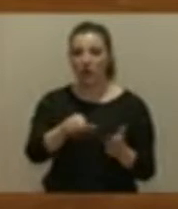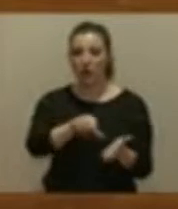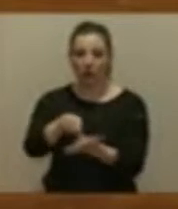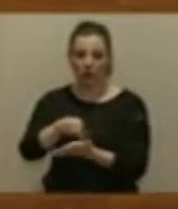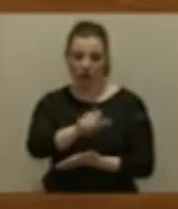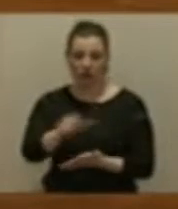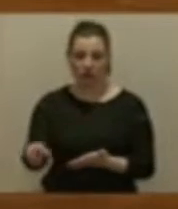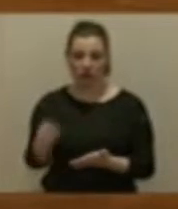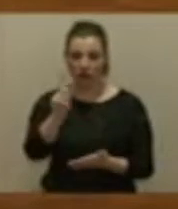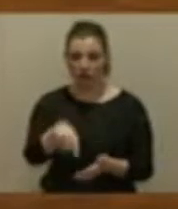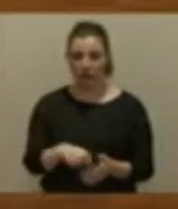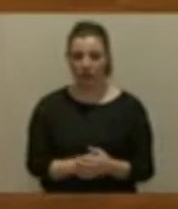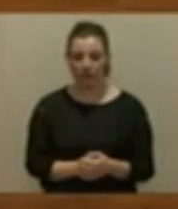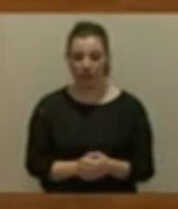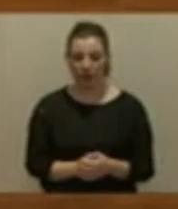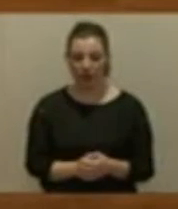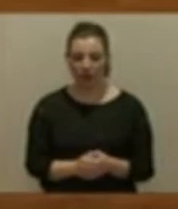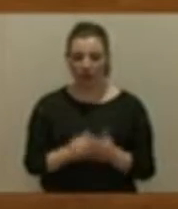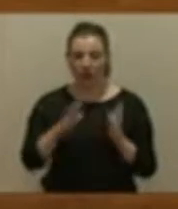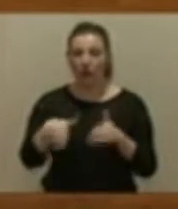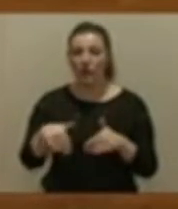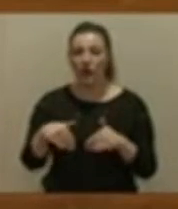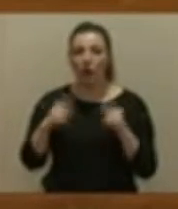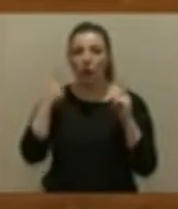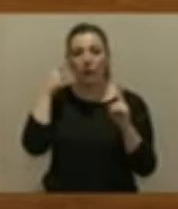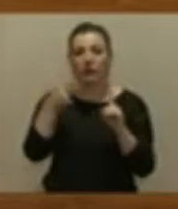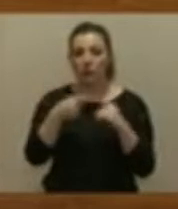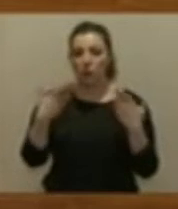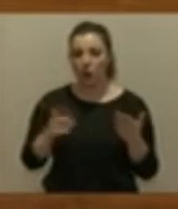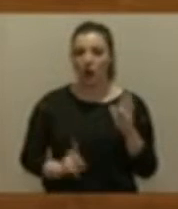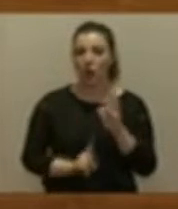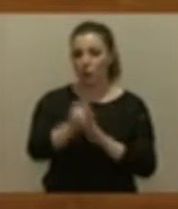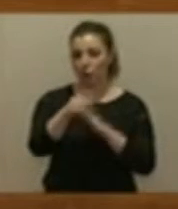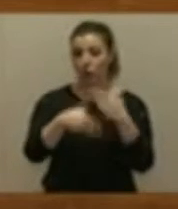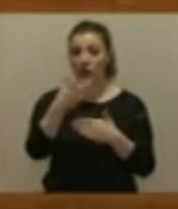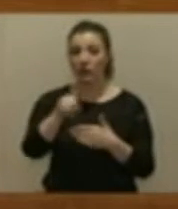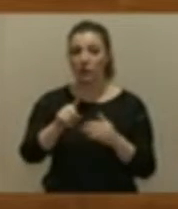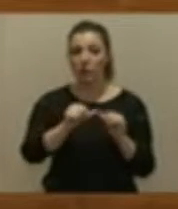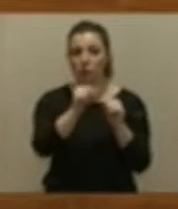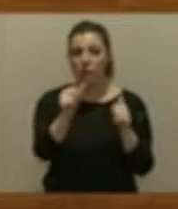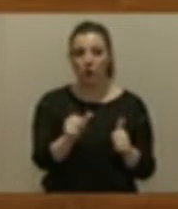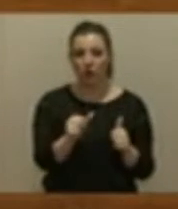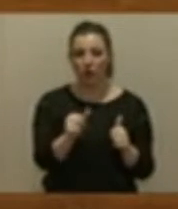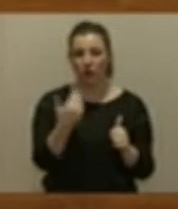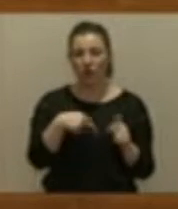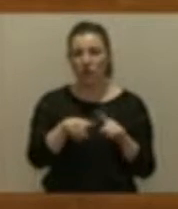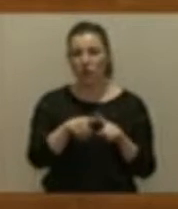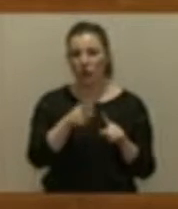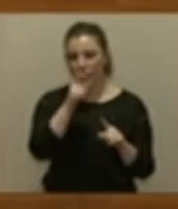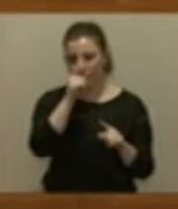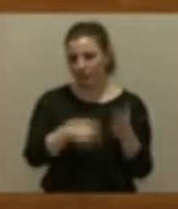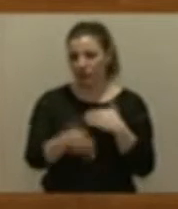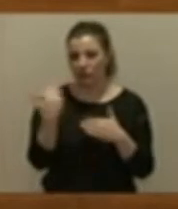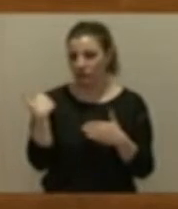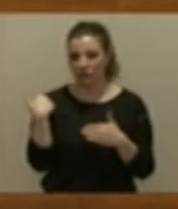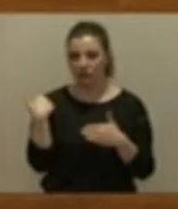organizada. Al final se trata de evolucionar y de salir de un modelo anquilosado basado en la Comisión Provincial de